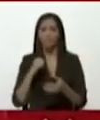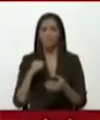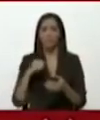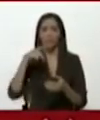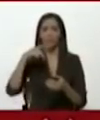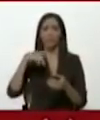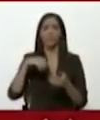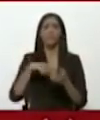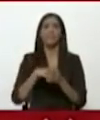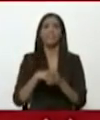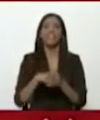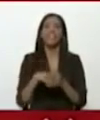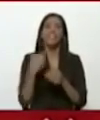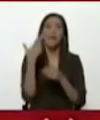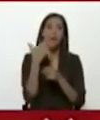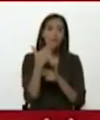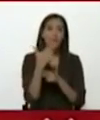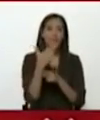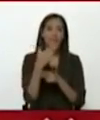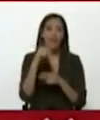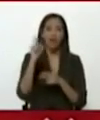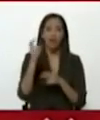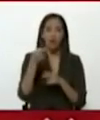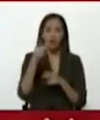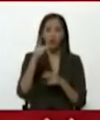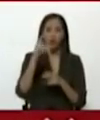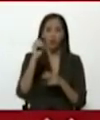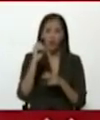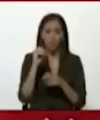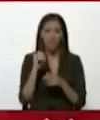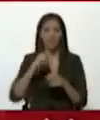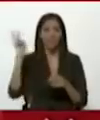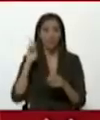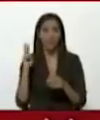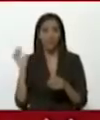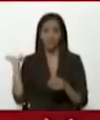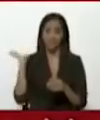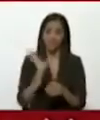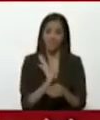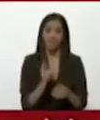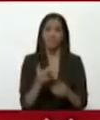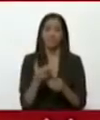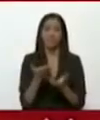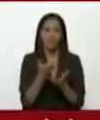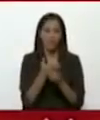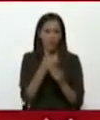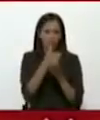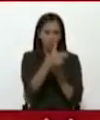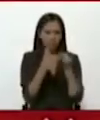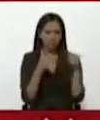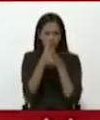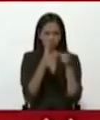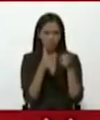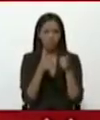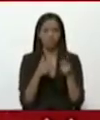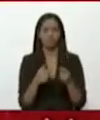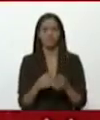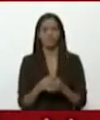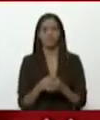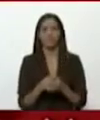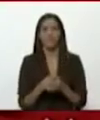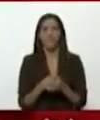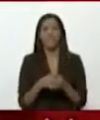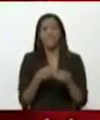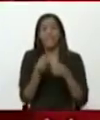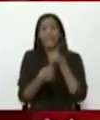Las pistolas, la llegada de las pistolas Glock a Venezuela. La llegada de los fusiles Steyr y pistolas Steyr. Y